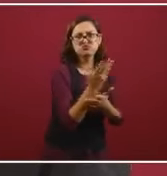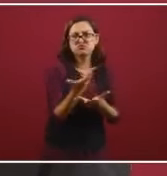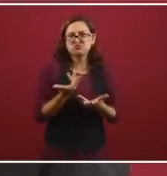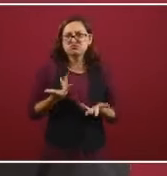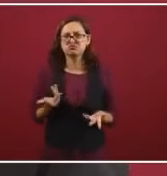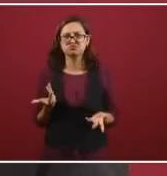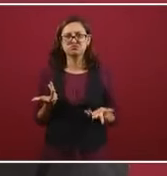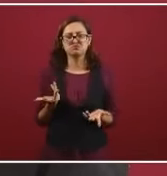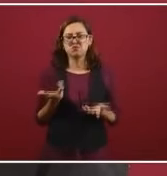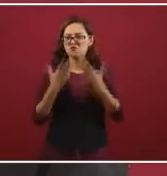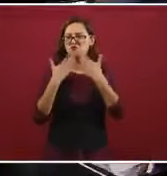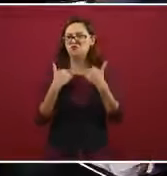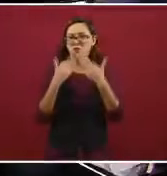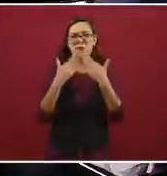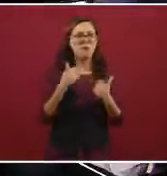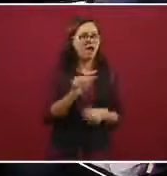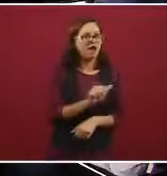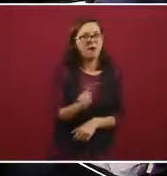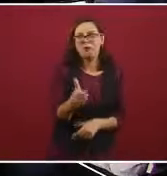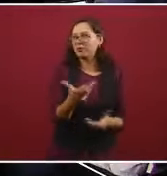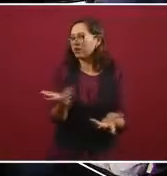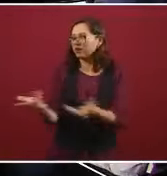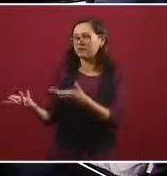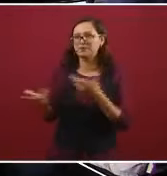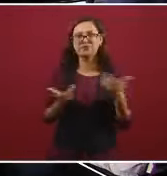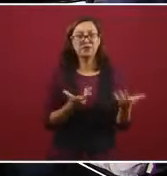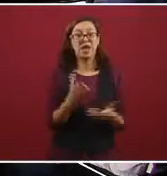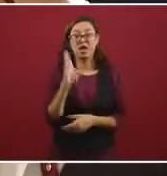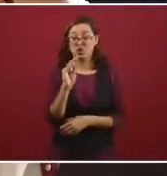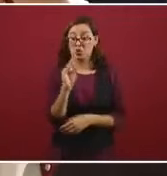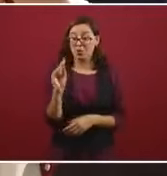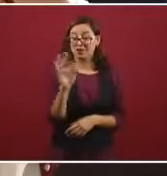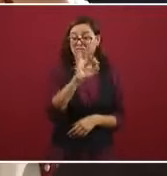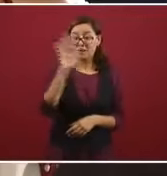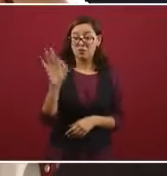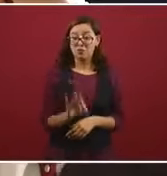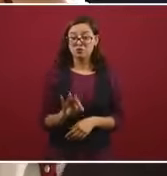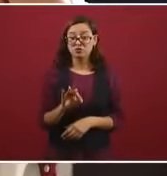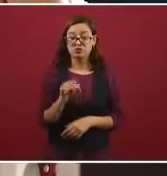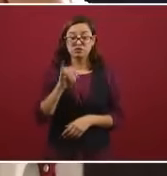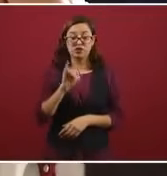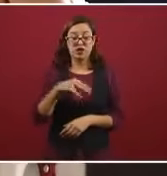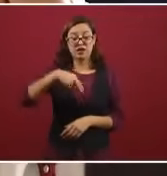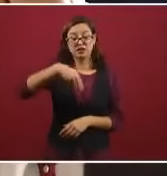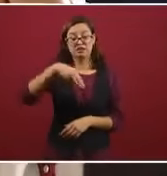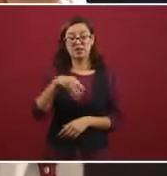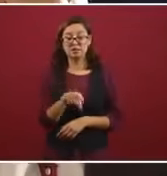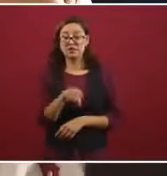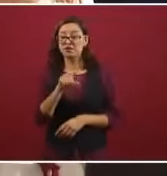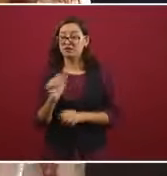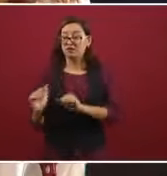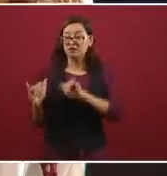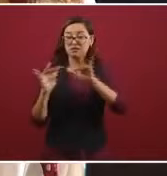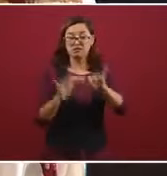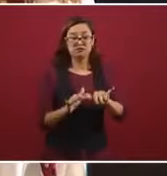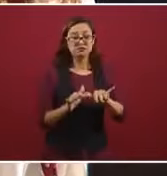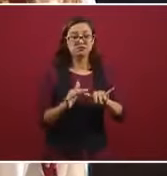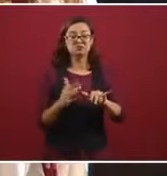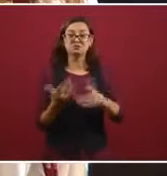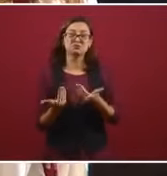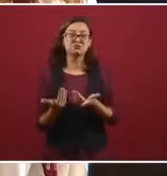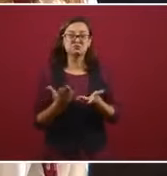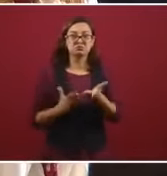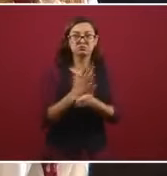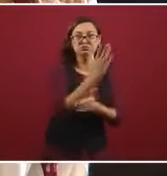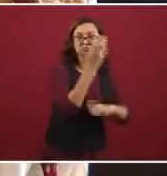están reflejando, el 90% que cae en el ámbito del Instituto Nacional de Migración es regresado a su país. Es